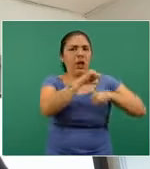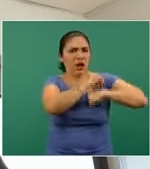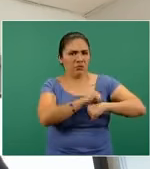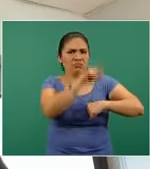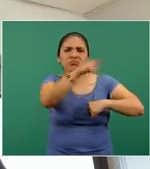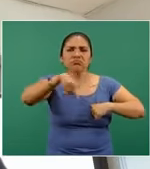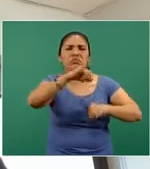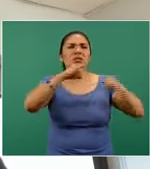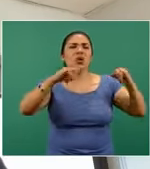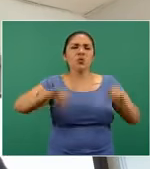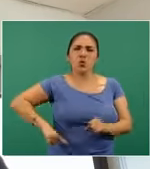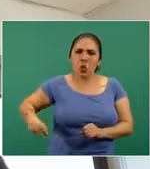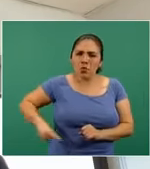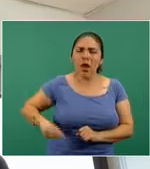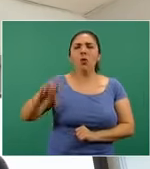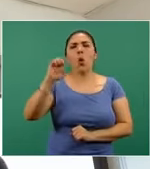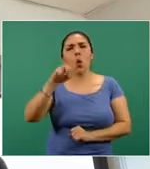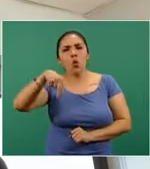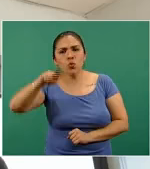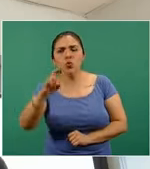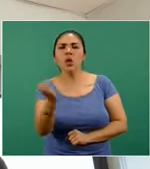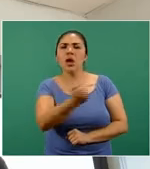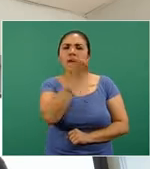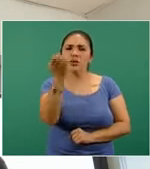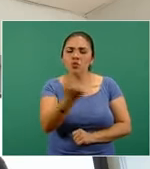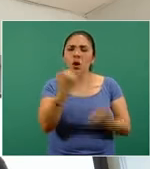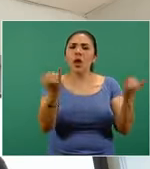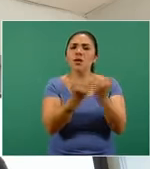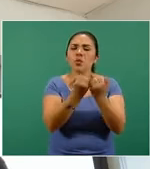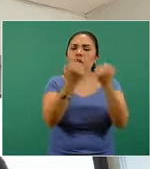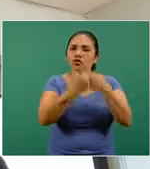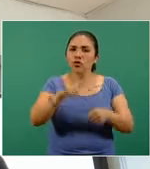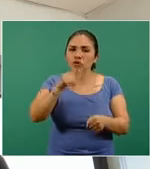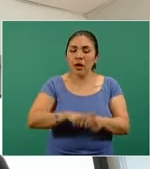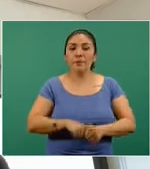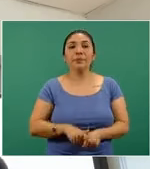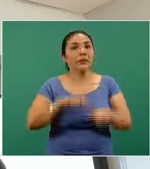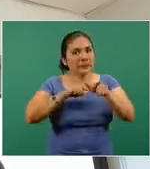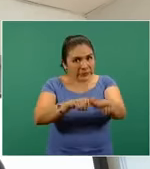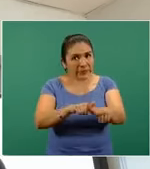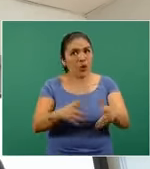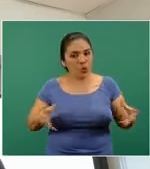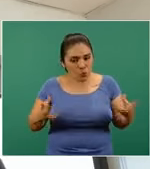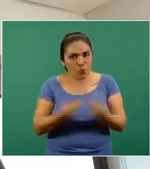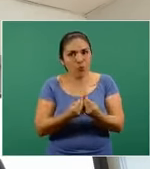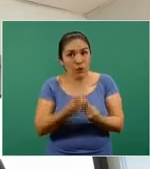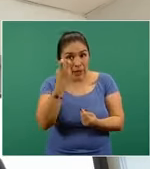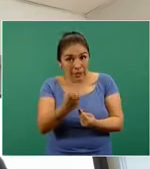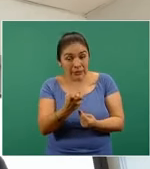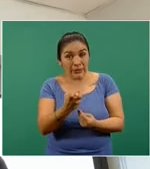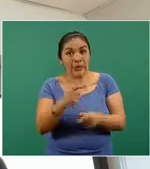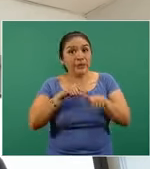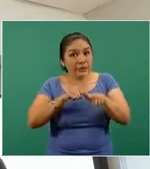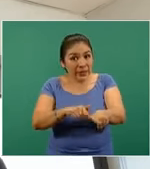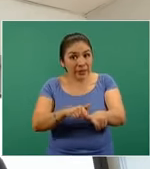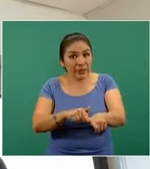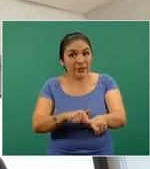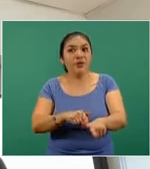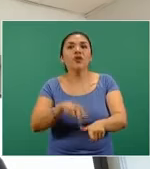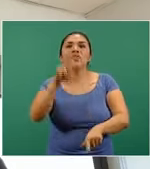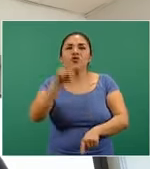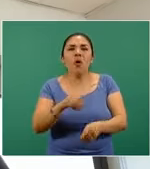públicas, Naciones Unidas, academia y sociedad civil. Sigamos así, juntos y sin